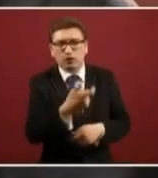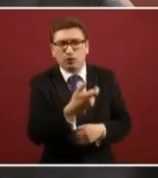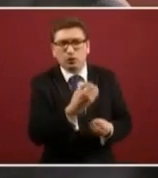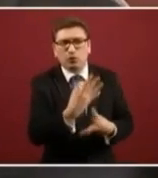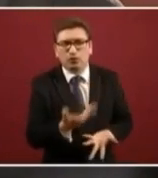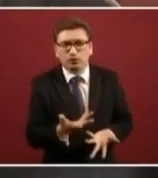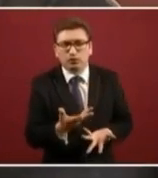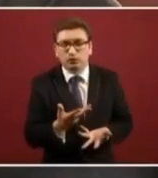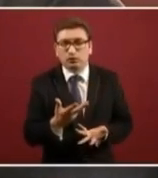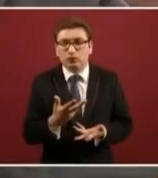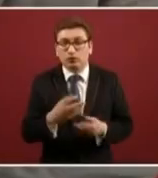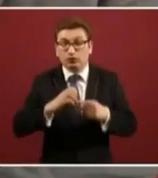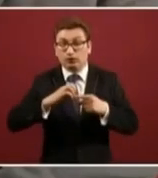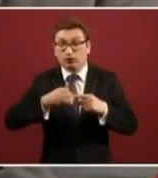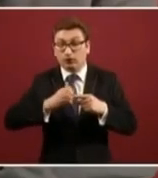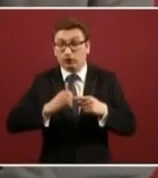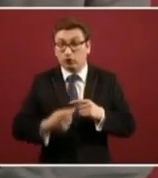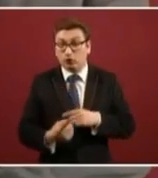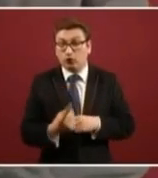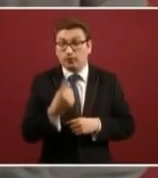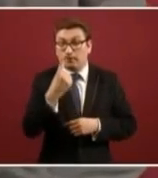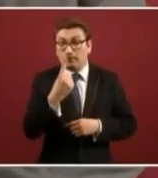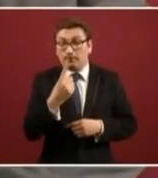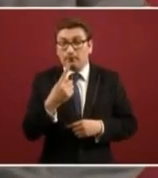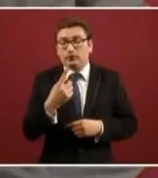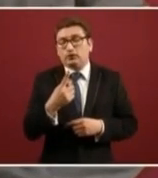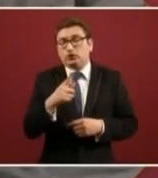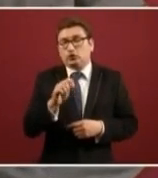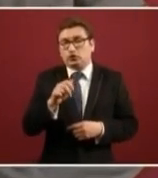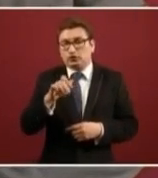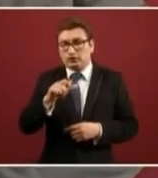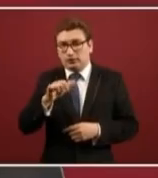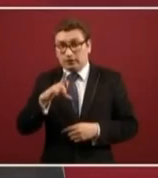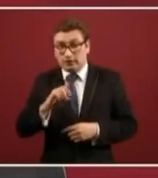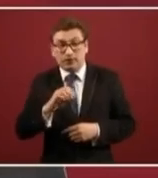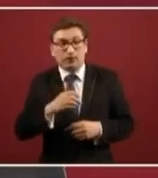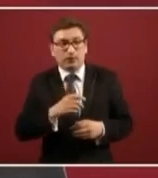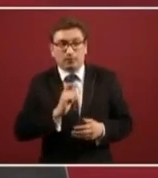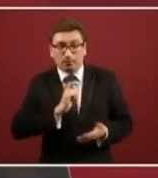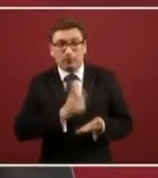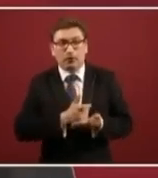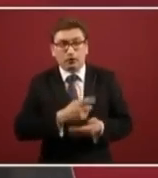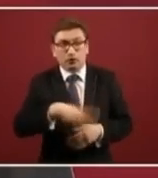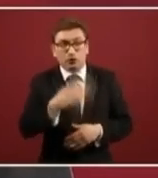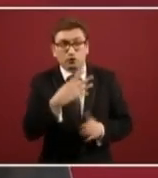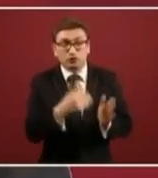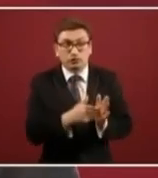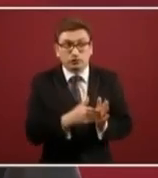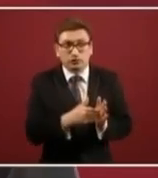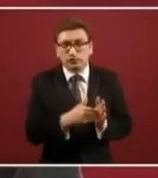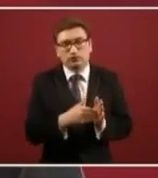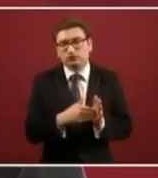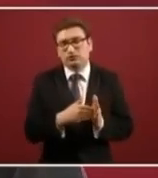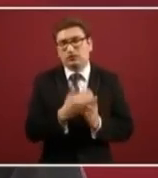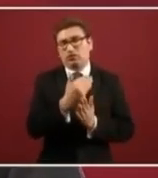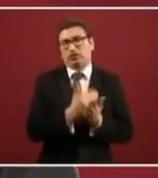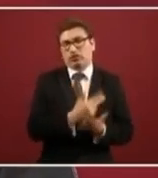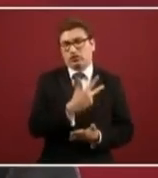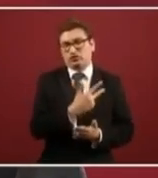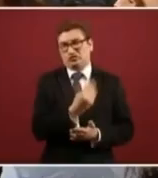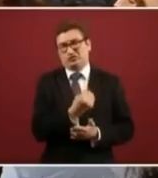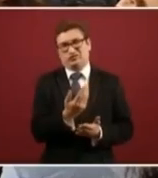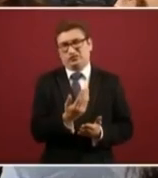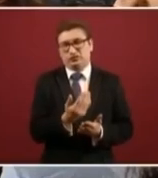la tonelada de frijol, no 8, 9, como se pagaba. En el caso del maíz,